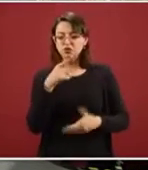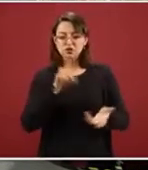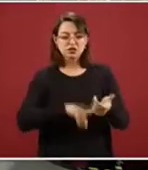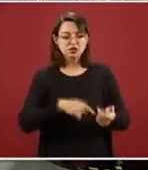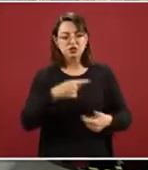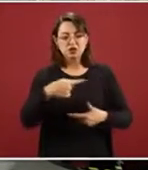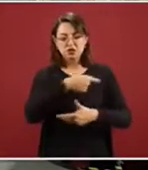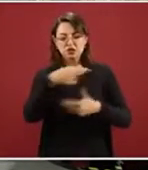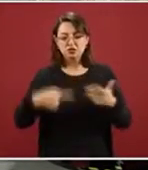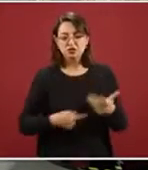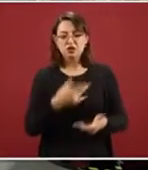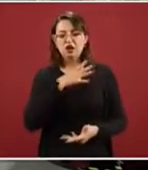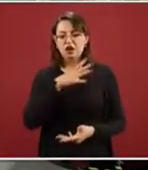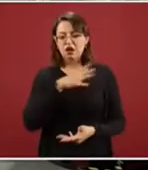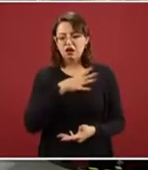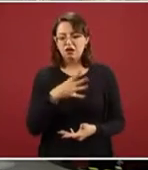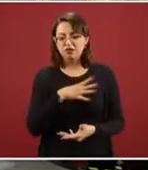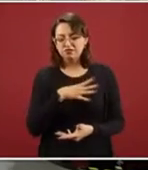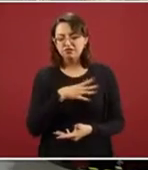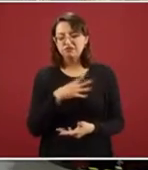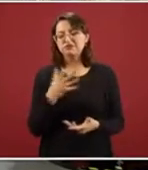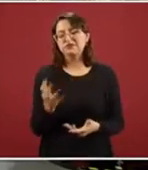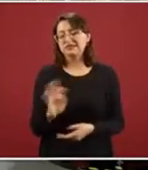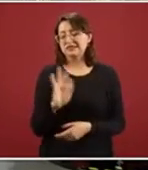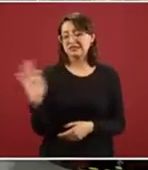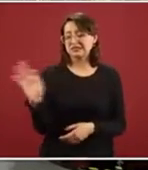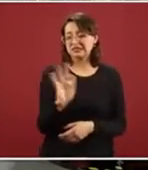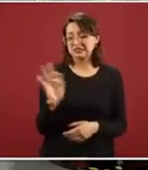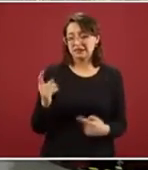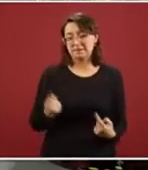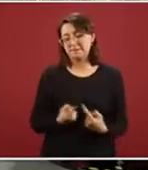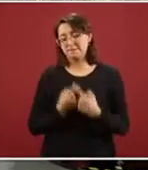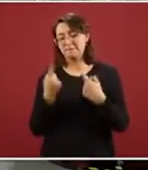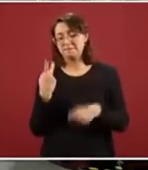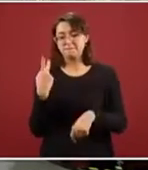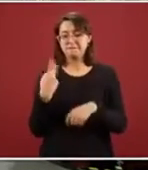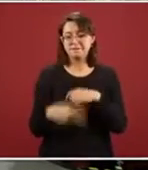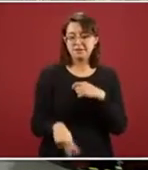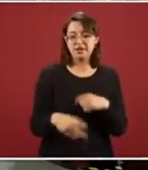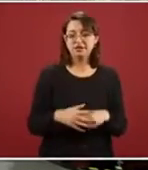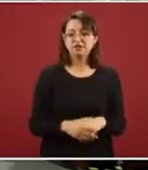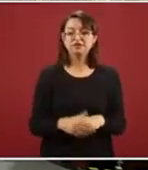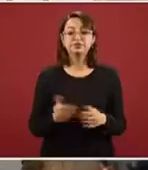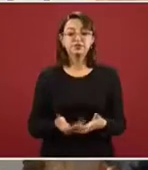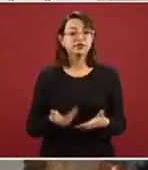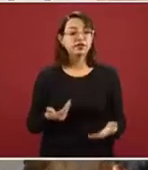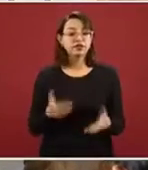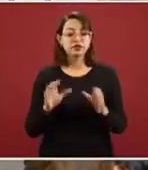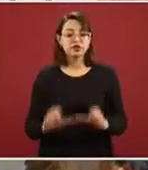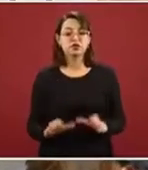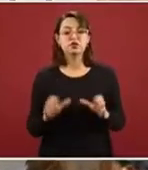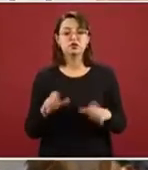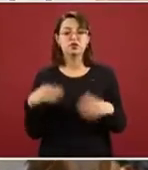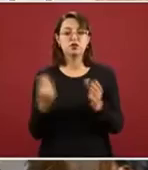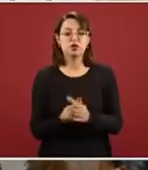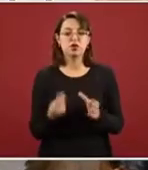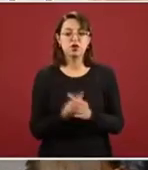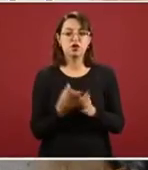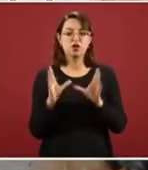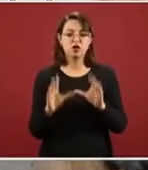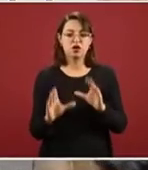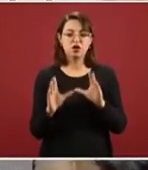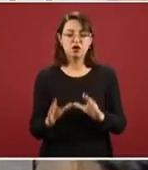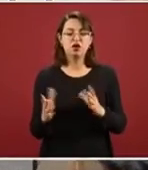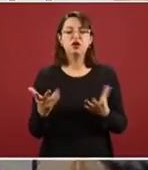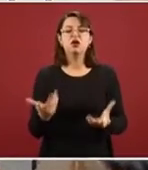uso de materiales o sustancias que pudieran ser peligrosas, mucho en labores de prevención, de capacitación a